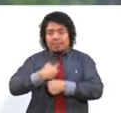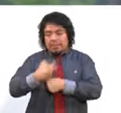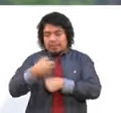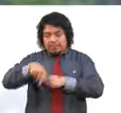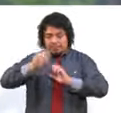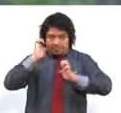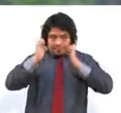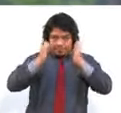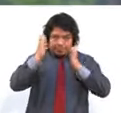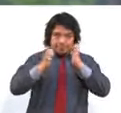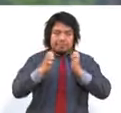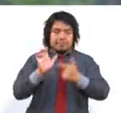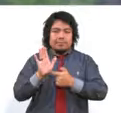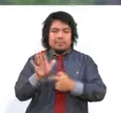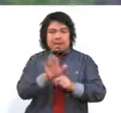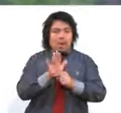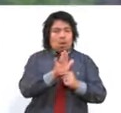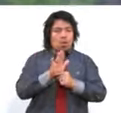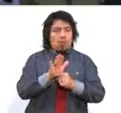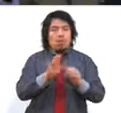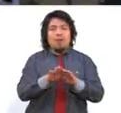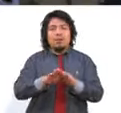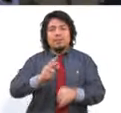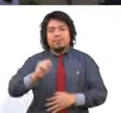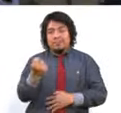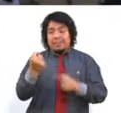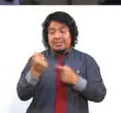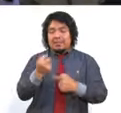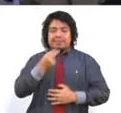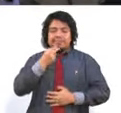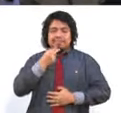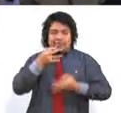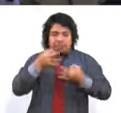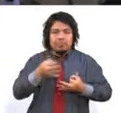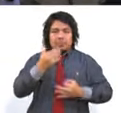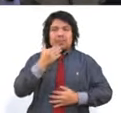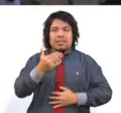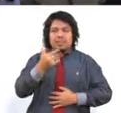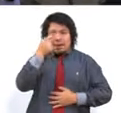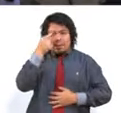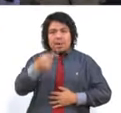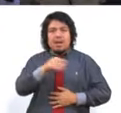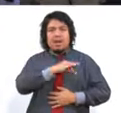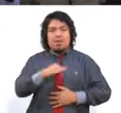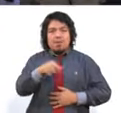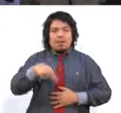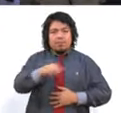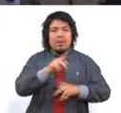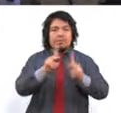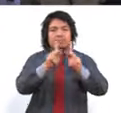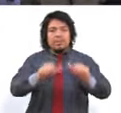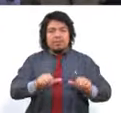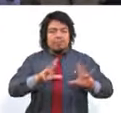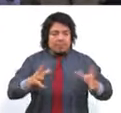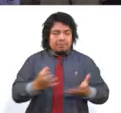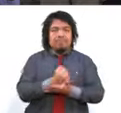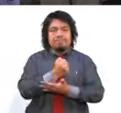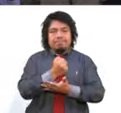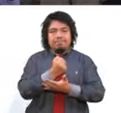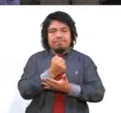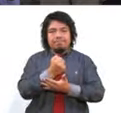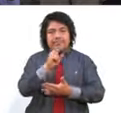exposición, muestra del buen uso de la tecnología para la construcción de la paz con bienestar.